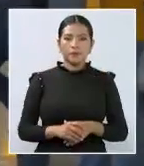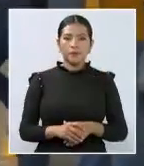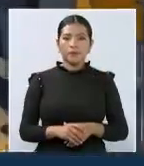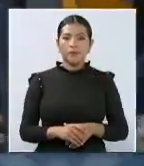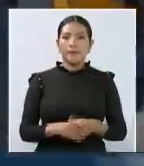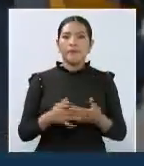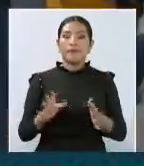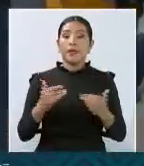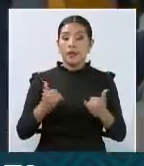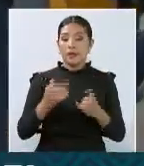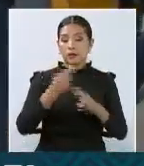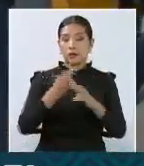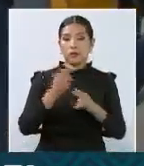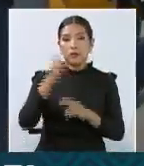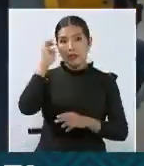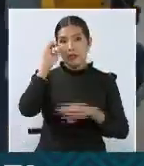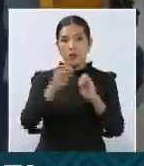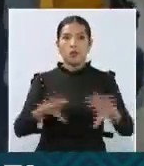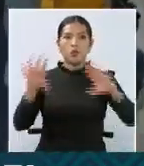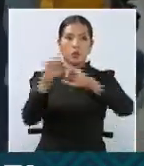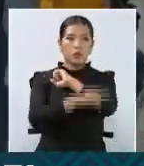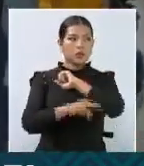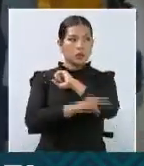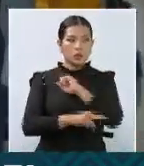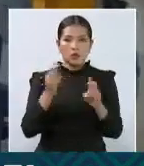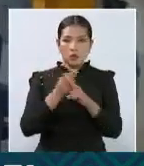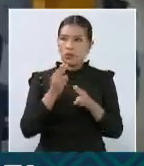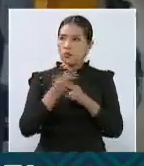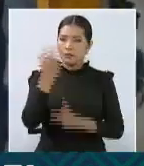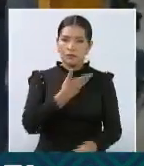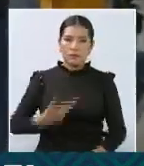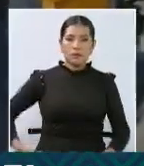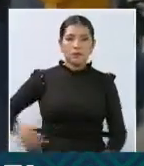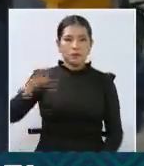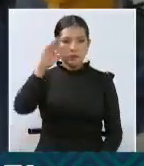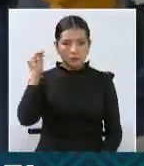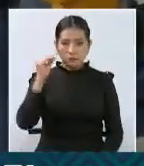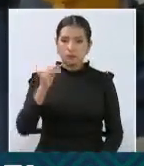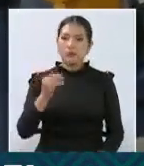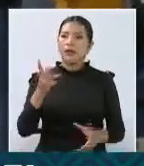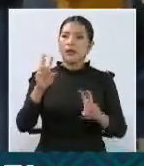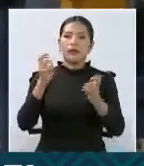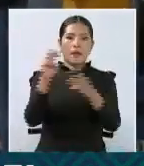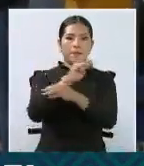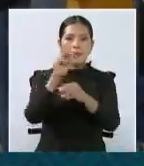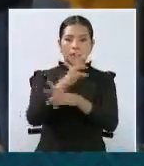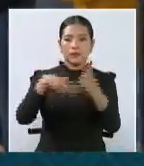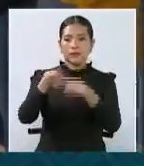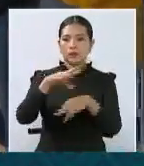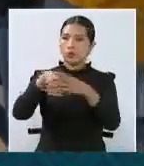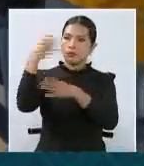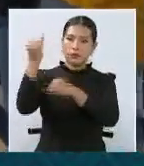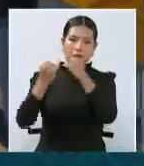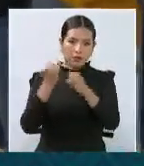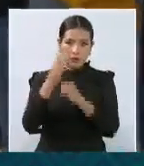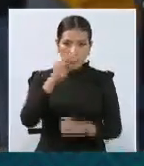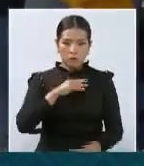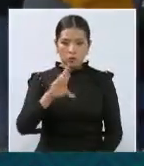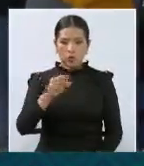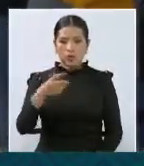en nombre del Estado Plurinacional, del presidente Luis Arce Catacora, del Ministerio de Relaciones Exteriores, embajador Rogelio